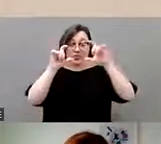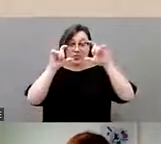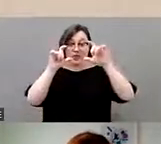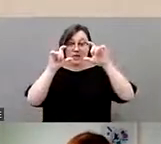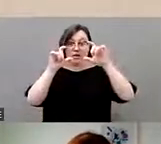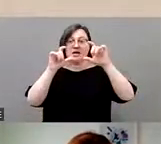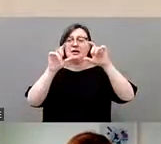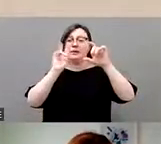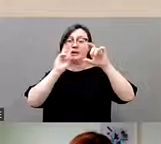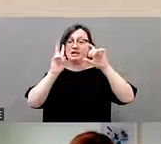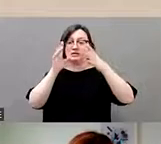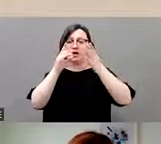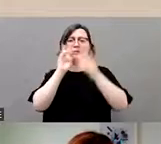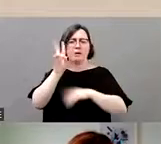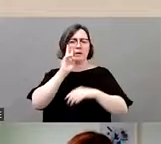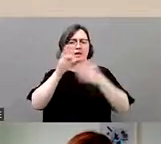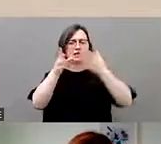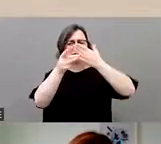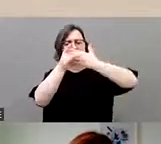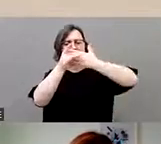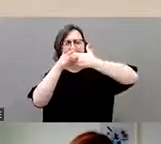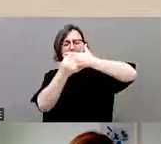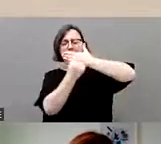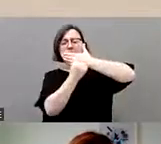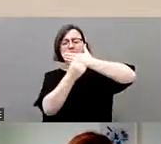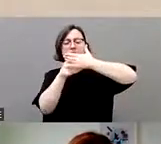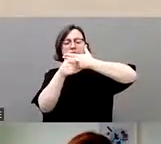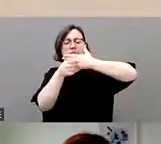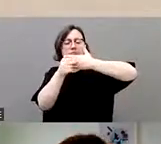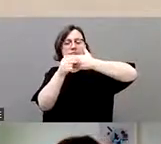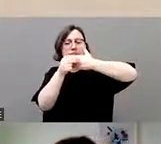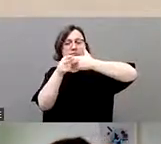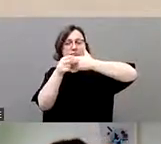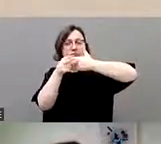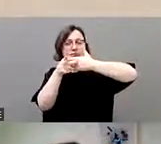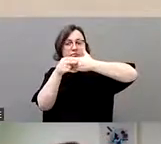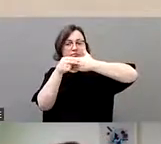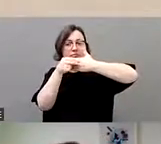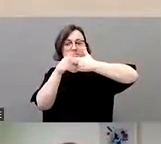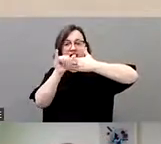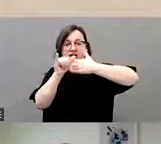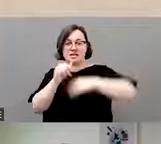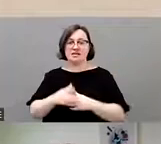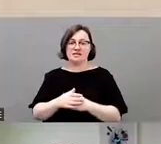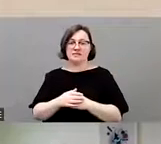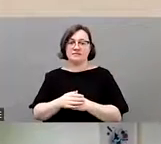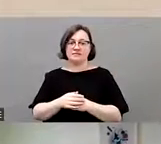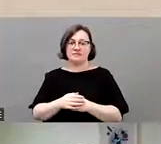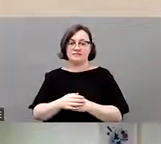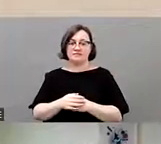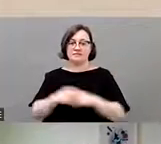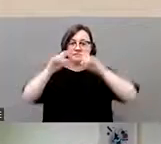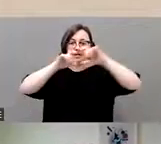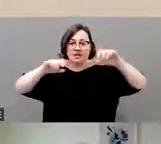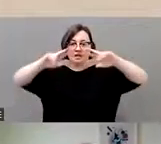poquito. Pues es sí, pero se ve. Un picto y detrás lleva un velcro. Entonces, pues, como lo